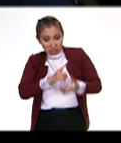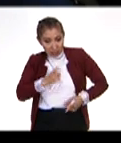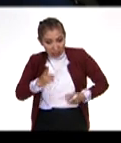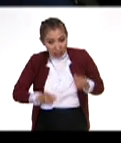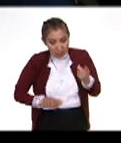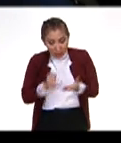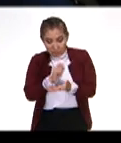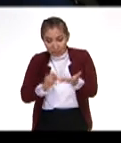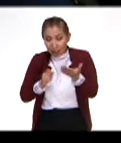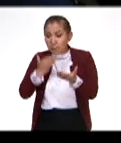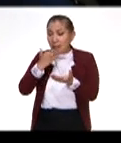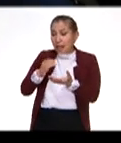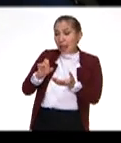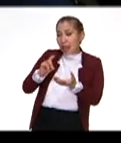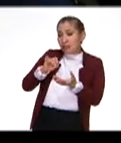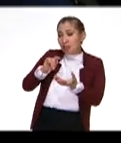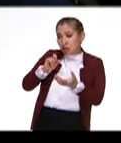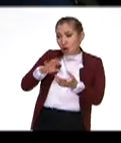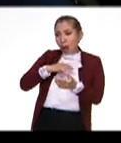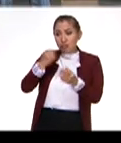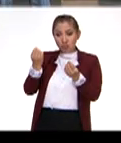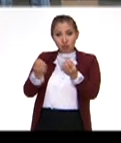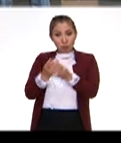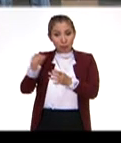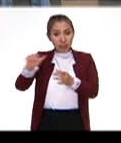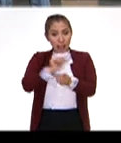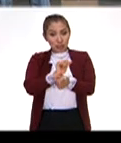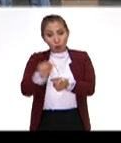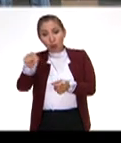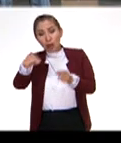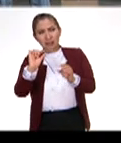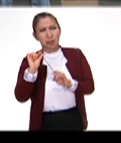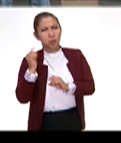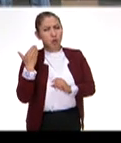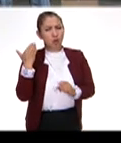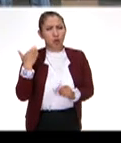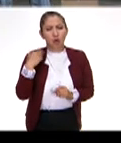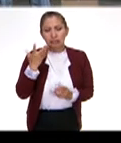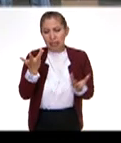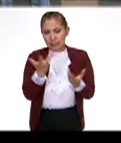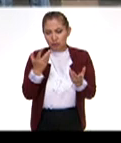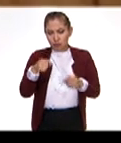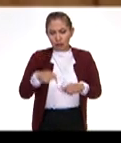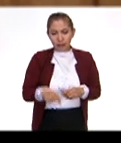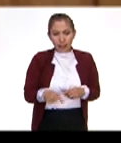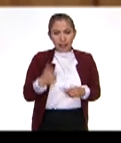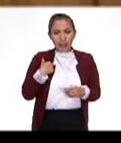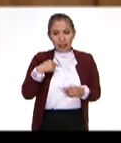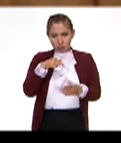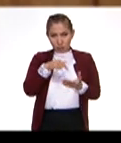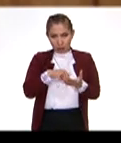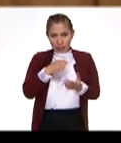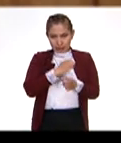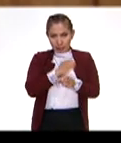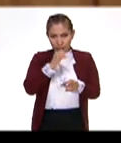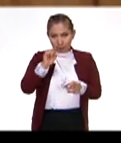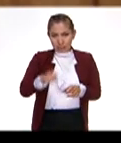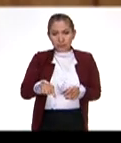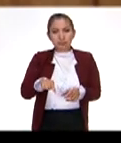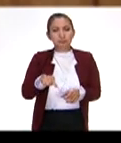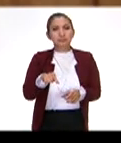hay buenos directores, hay un semillero de actores. Hace poco se realizó en este estado